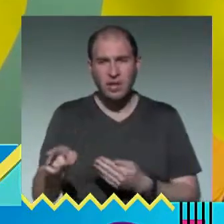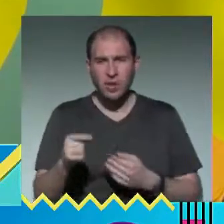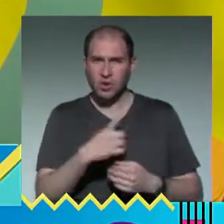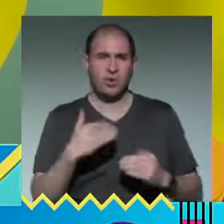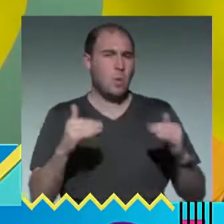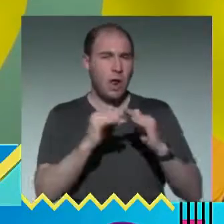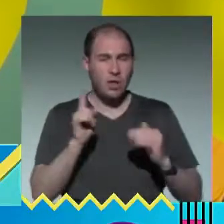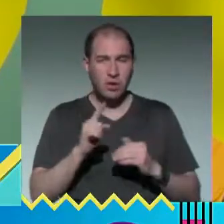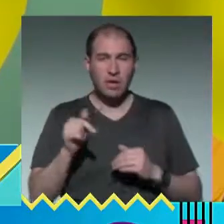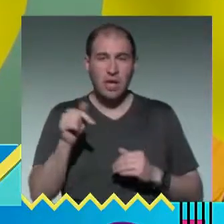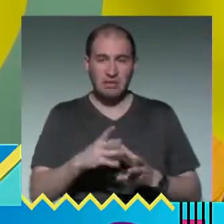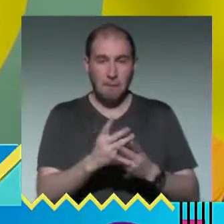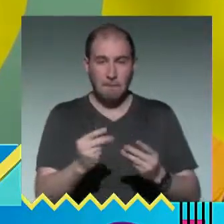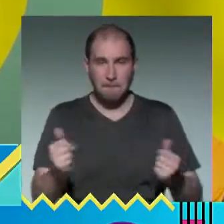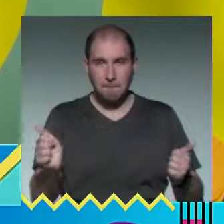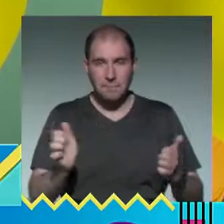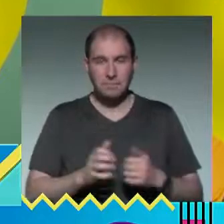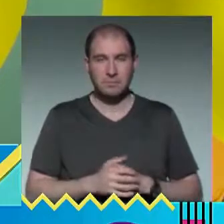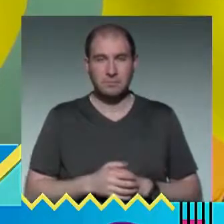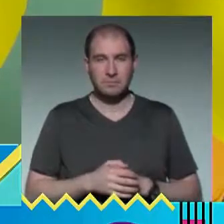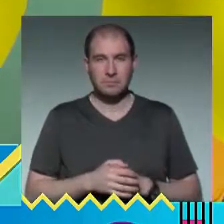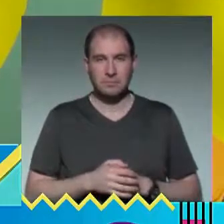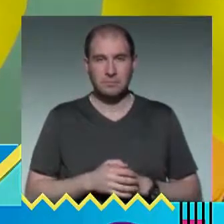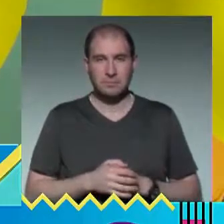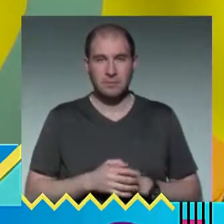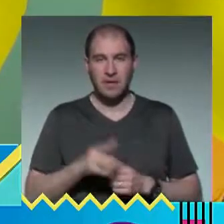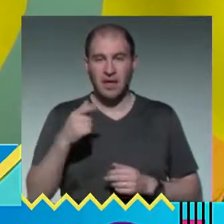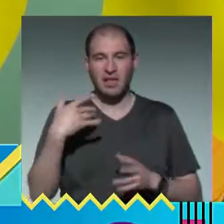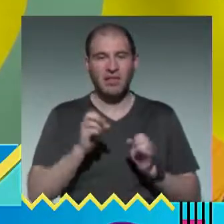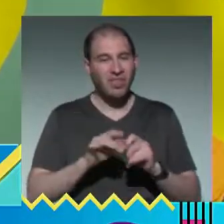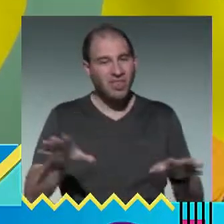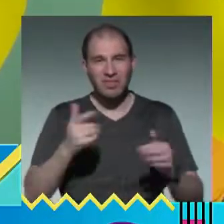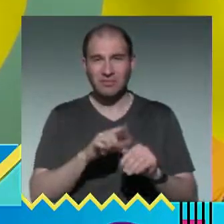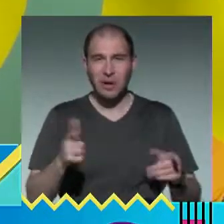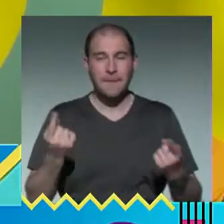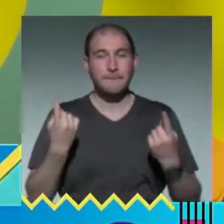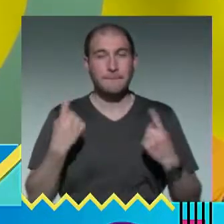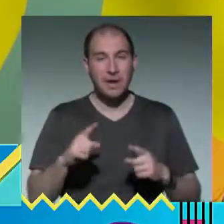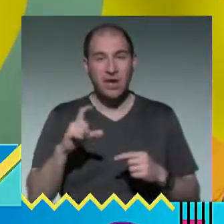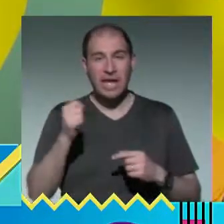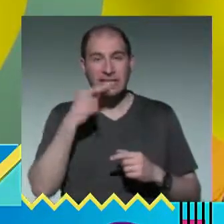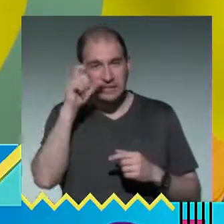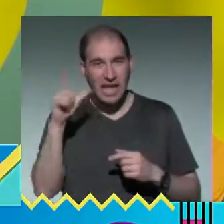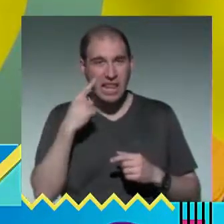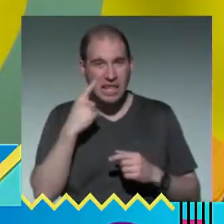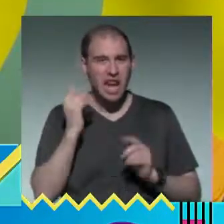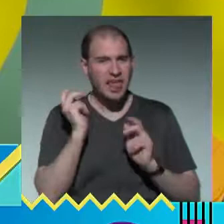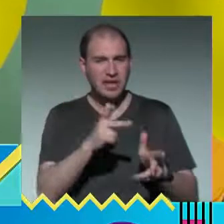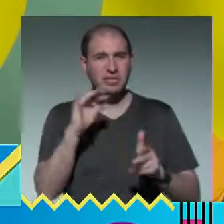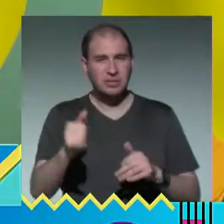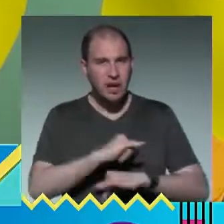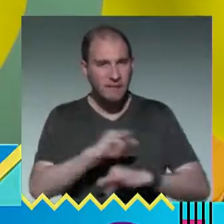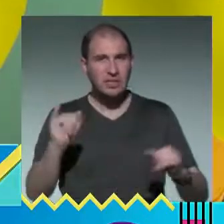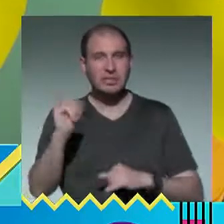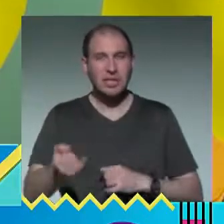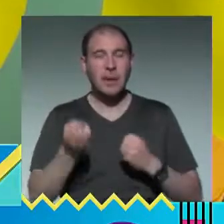ser igual. Esto quedó en la nada, o sea, que no tuvo repercusión, pero Castelli lo dijo, lo